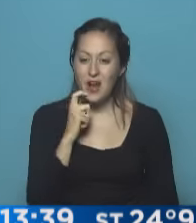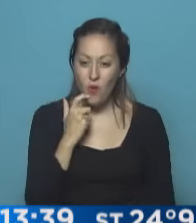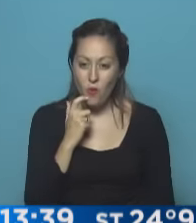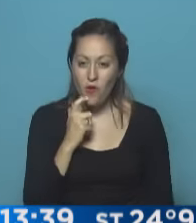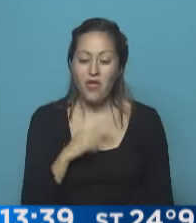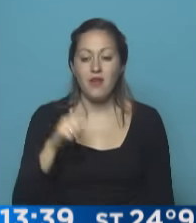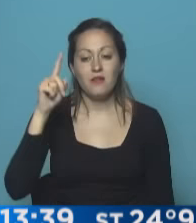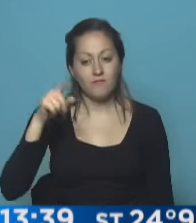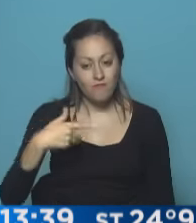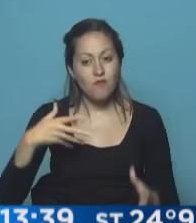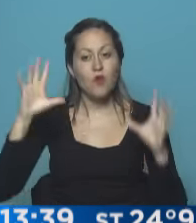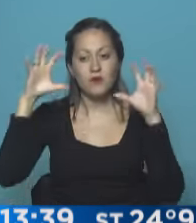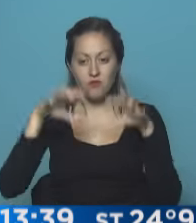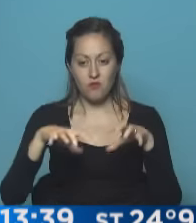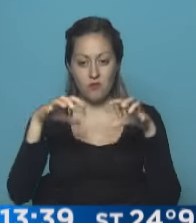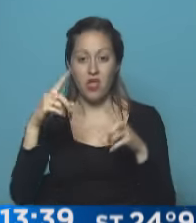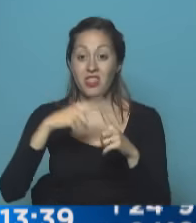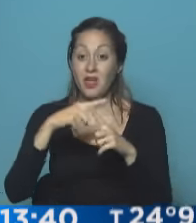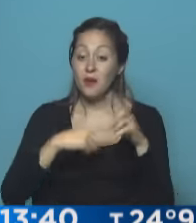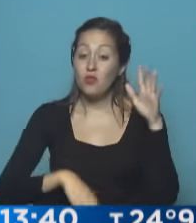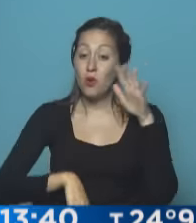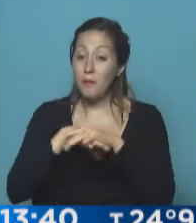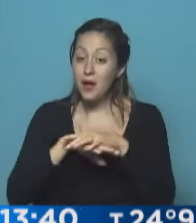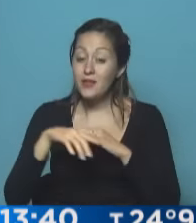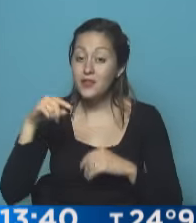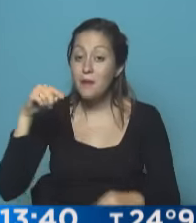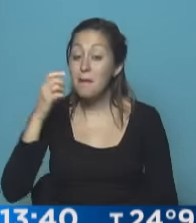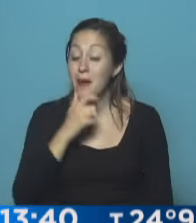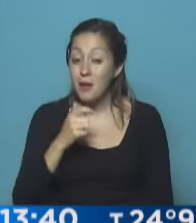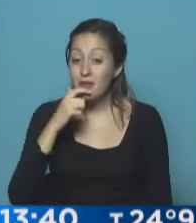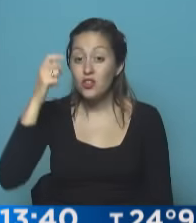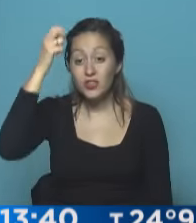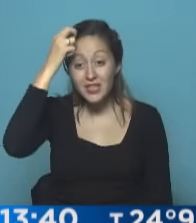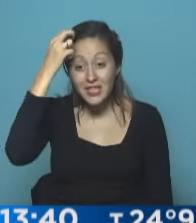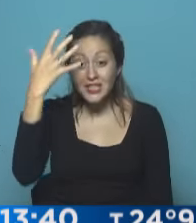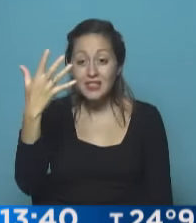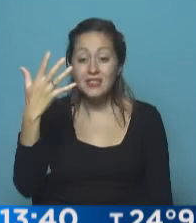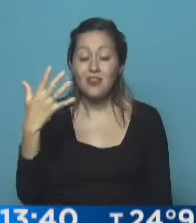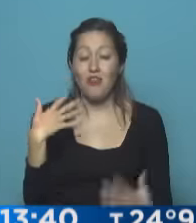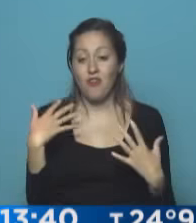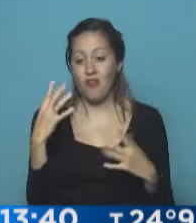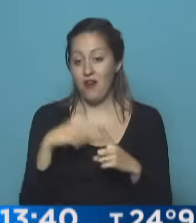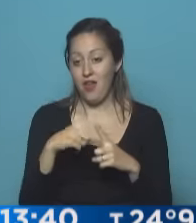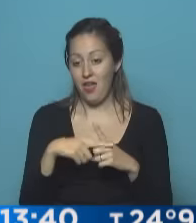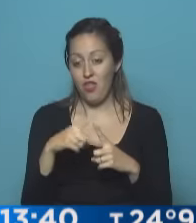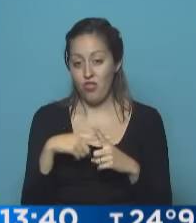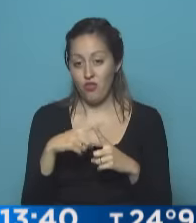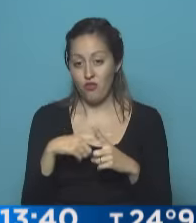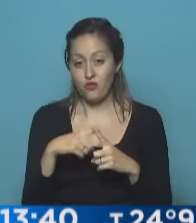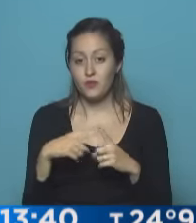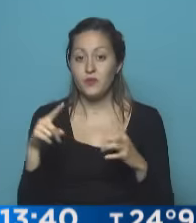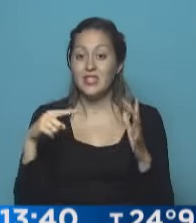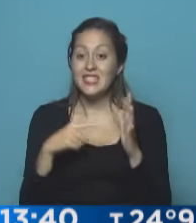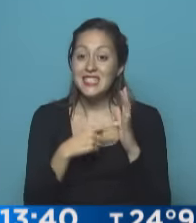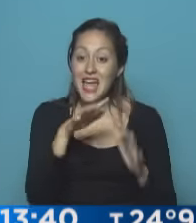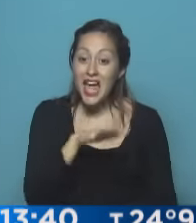probabilidad de tormentas. La temperatura máxima estimada para Mendoza, 35. Y en la zona central entra